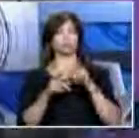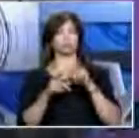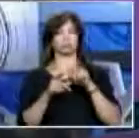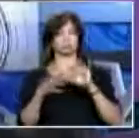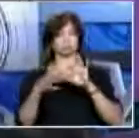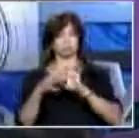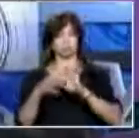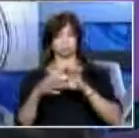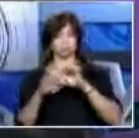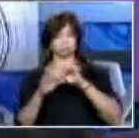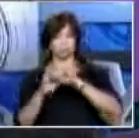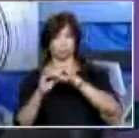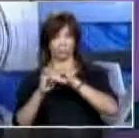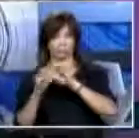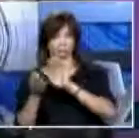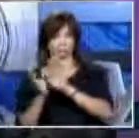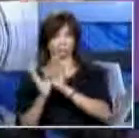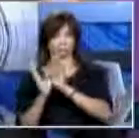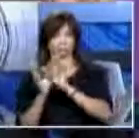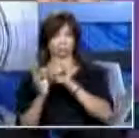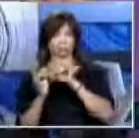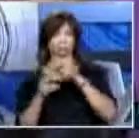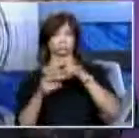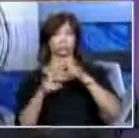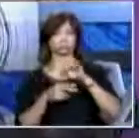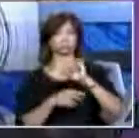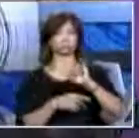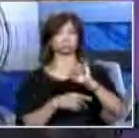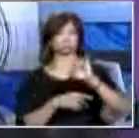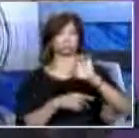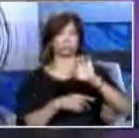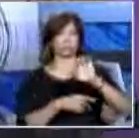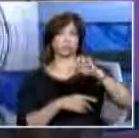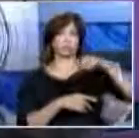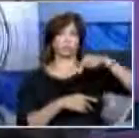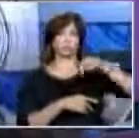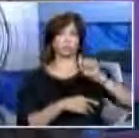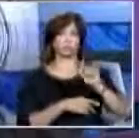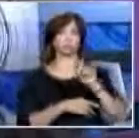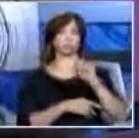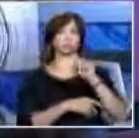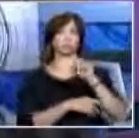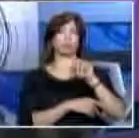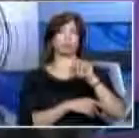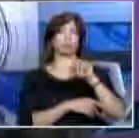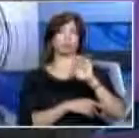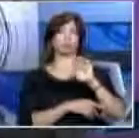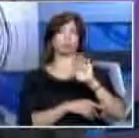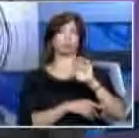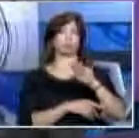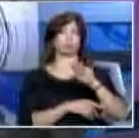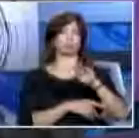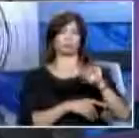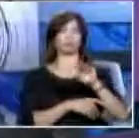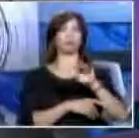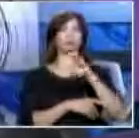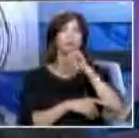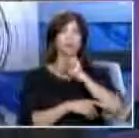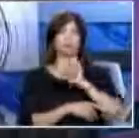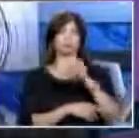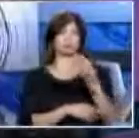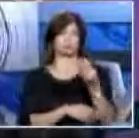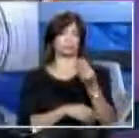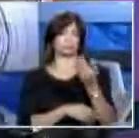una alianza con el mismo banco popular ahora esto se llama el punto efectivo en el caso de ahora se llama pesos orange en